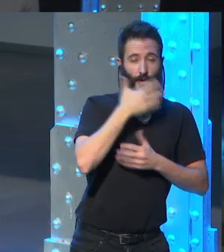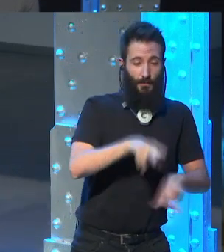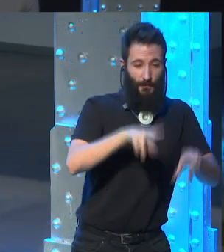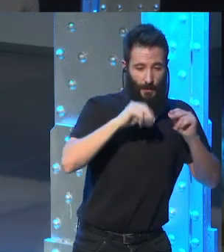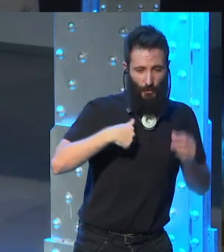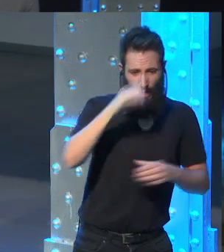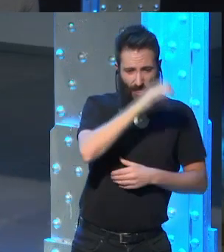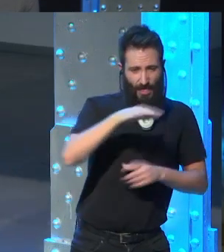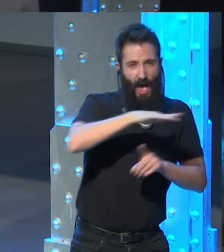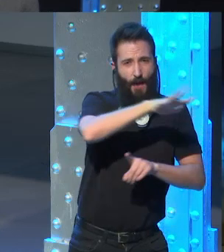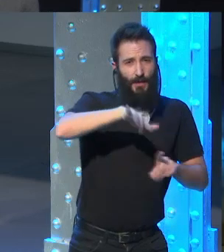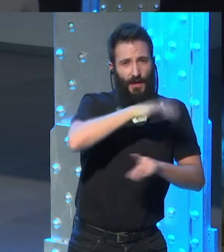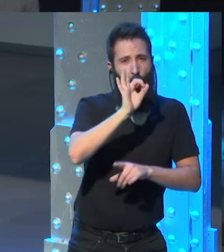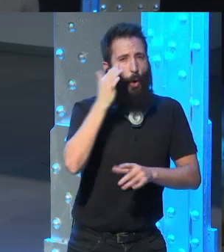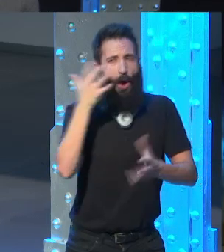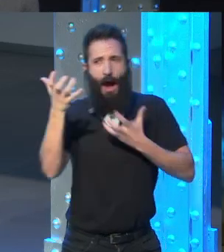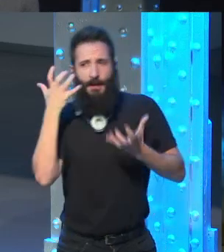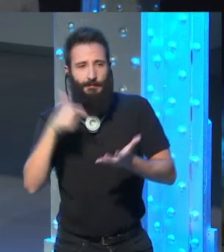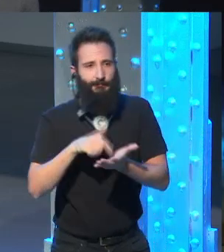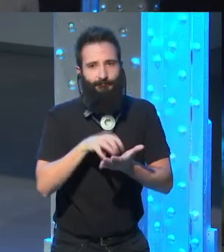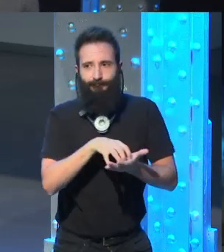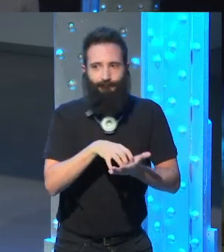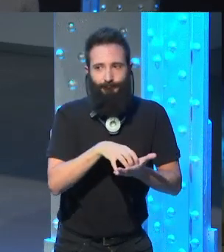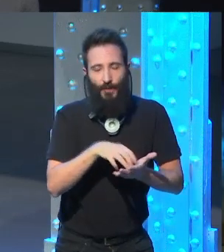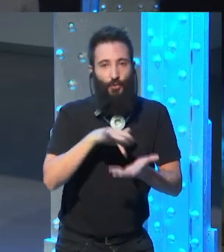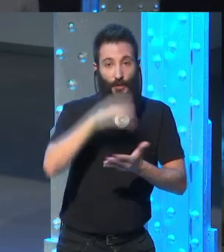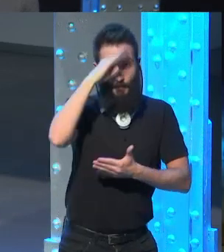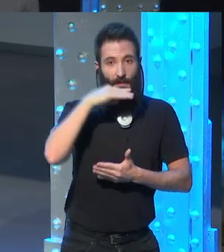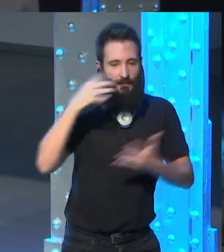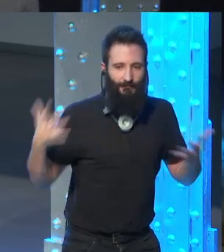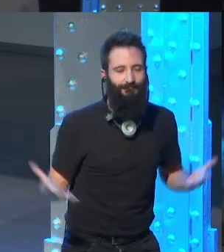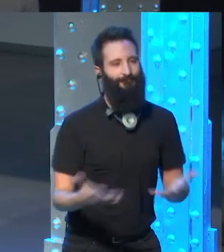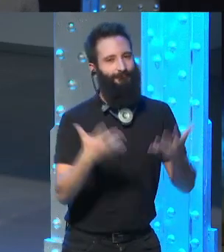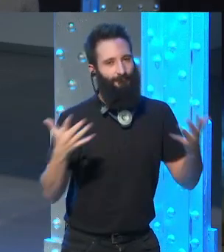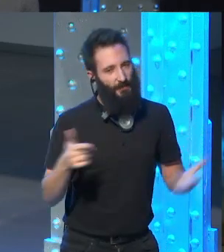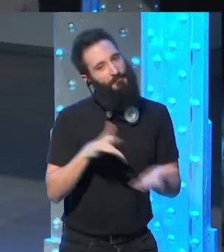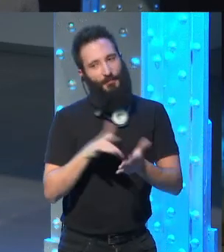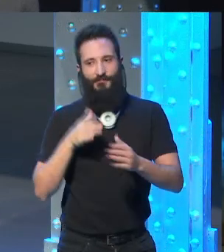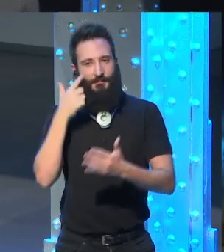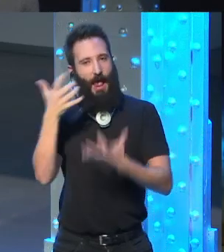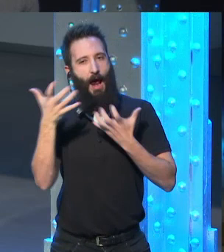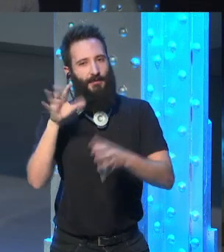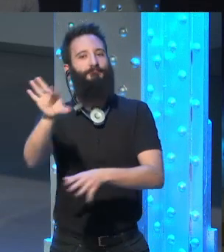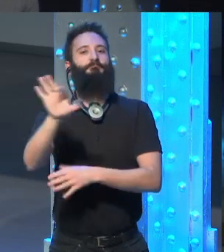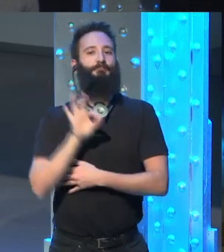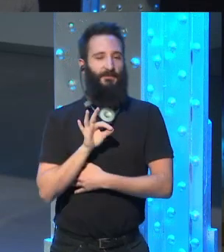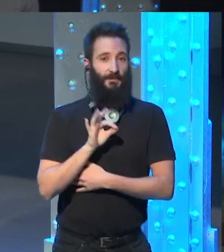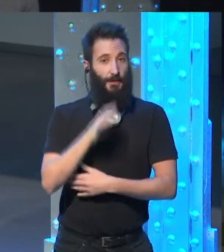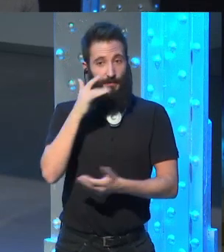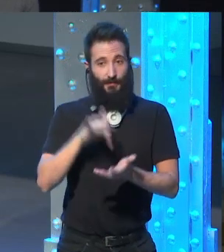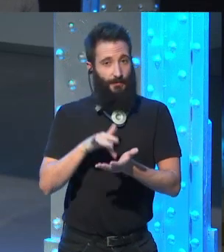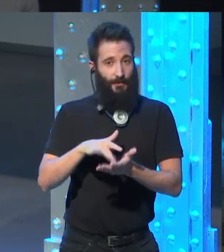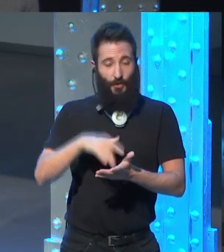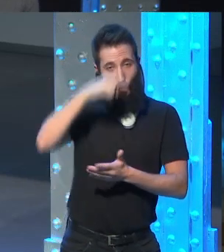ciencias ambientales o arte, que no me decidía. Y fue mi padre que me animó a dedicarme al arte. Y o sea que hasta